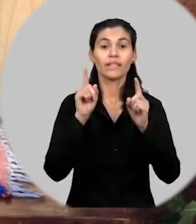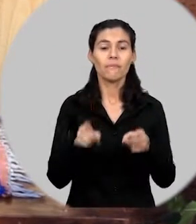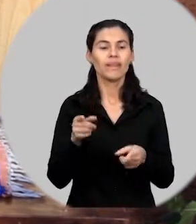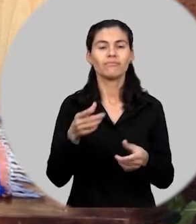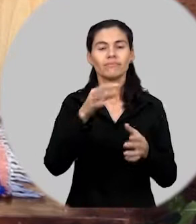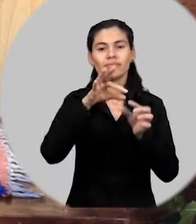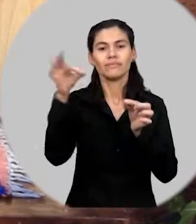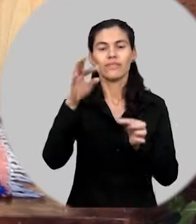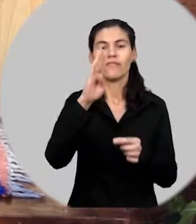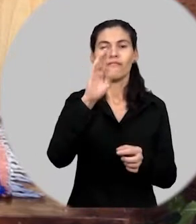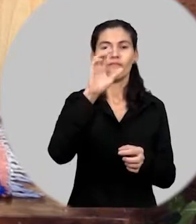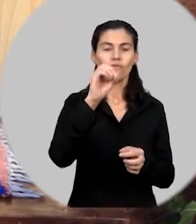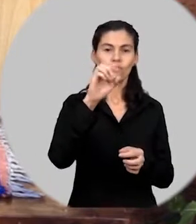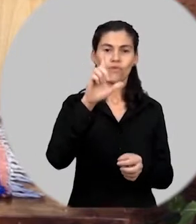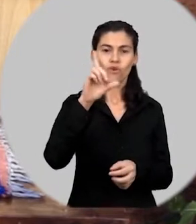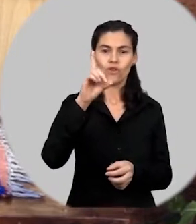Y el boldo,